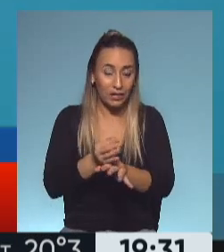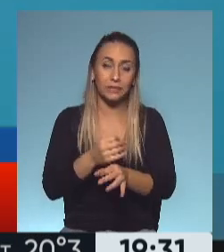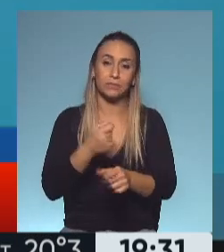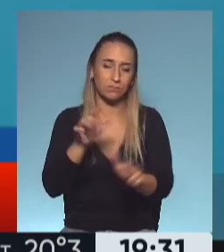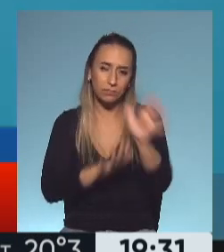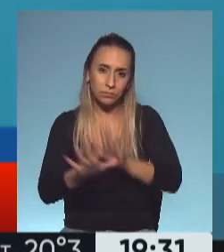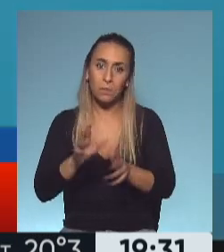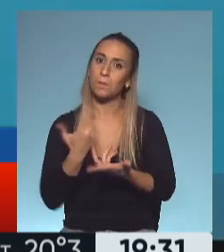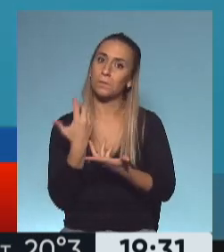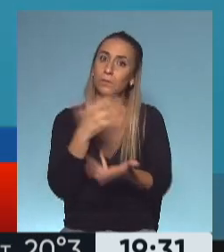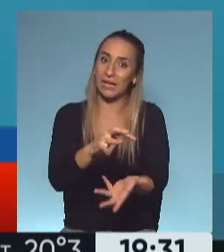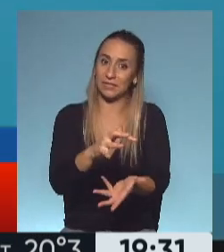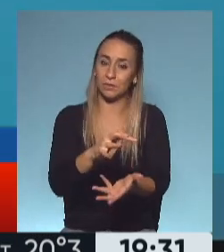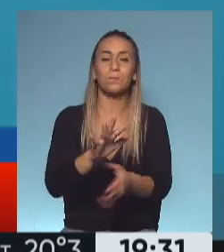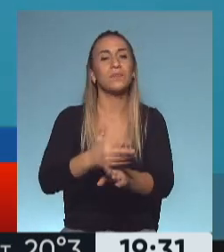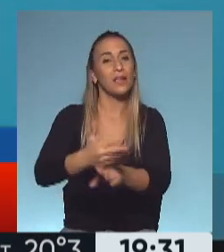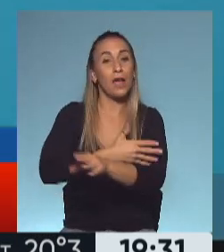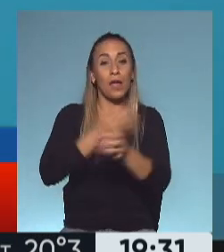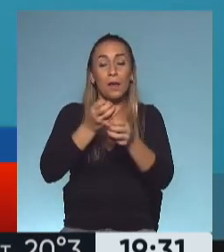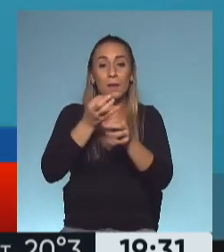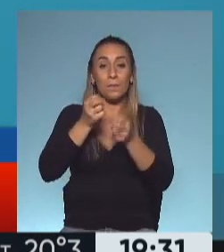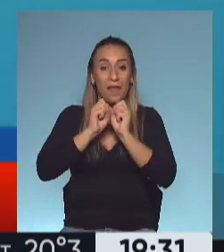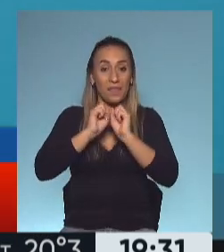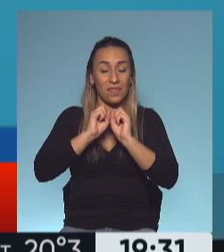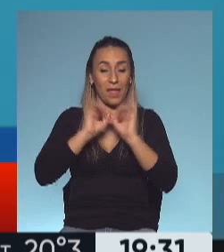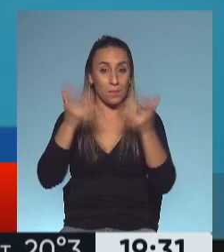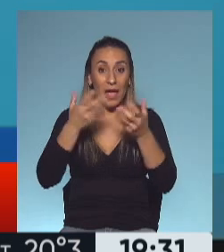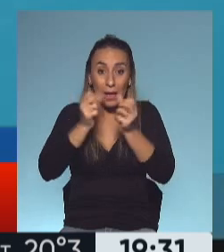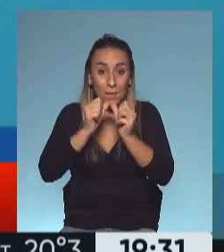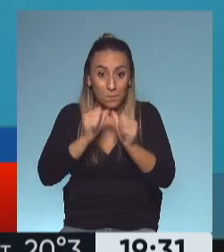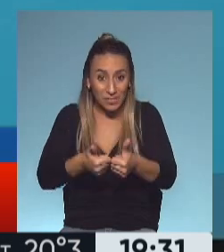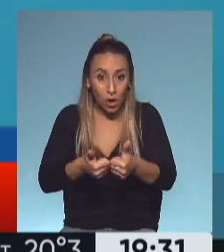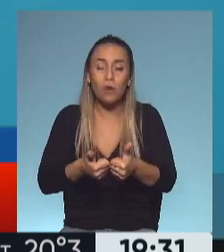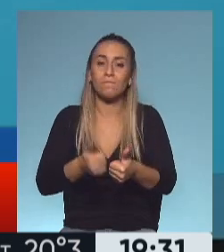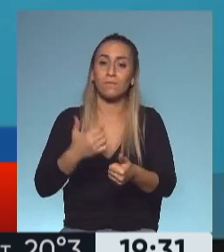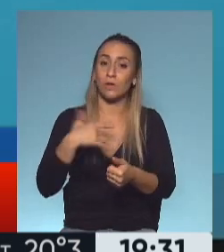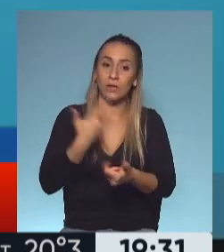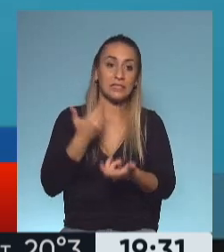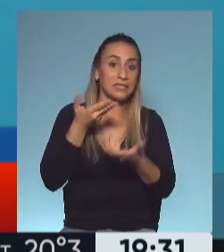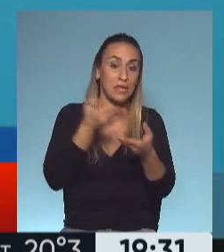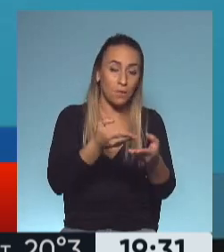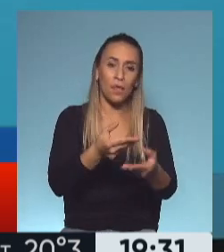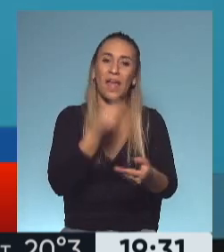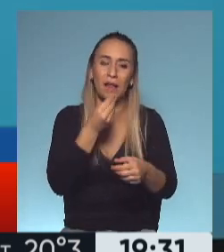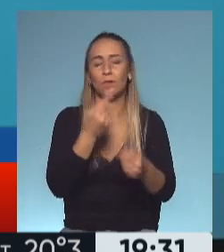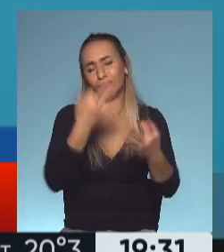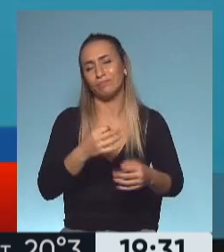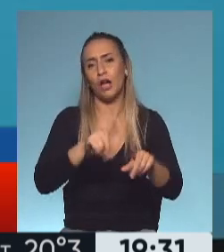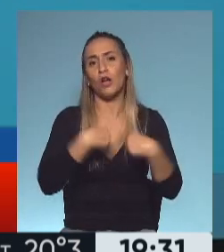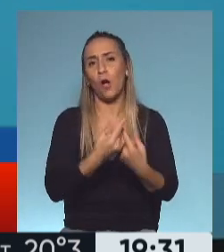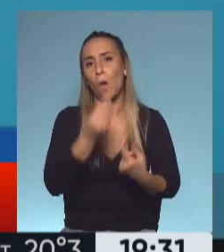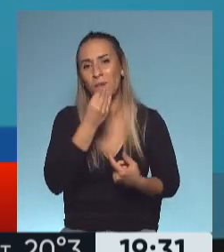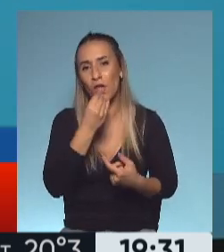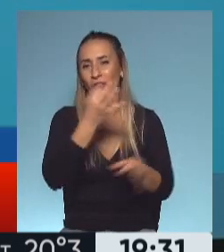Recapitulo, cuando se inició la pandemia triplicamos el presupuesto del servicio alimentario escolar, los comedores escolares se